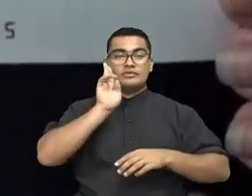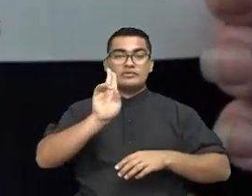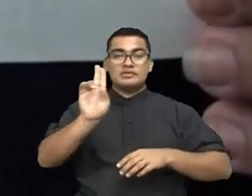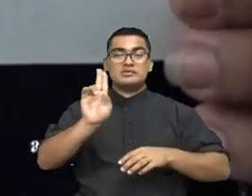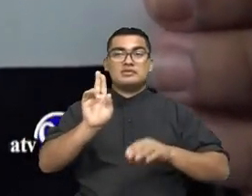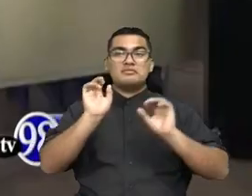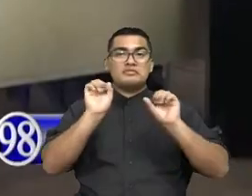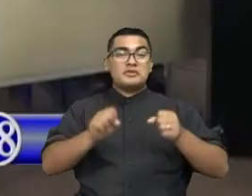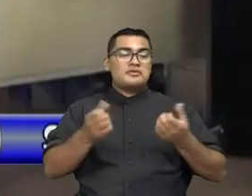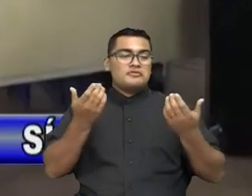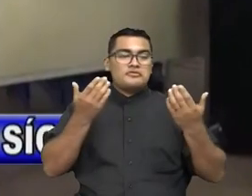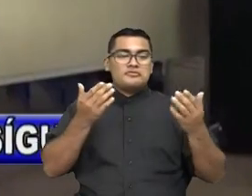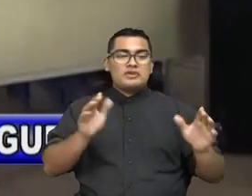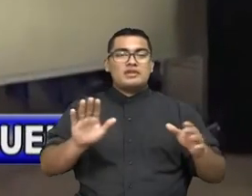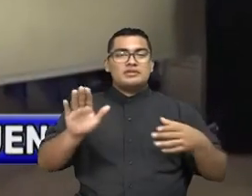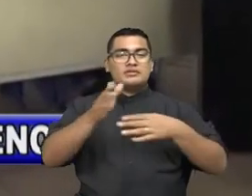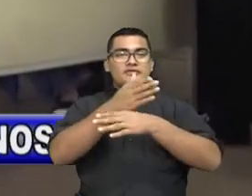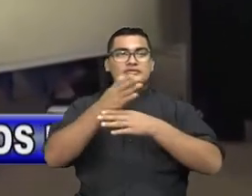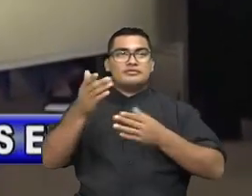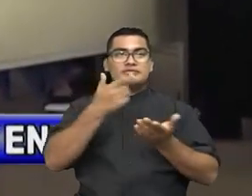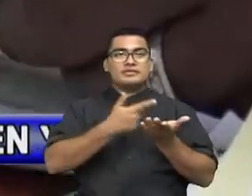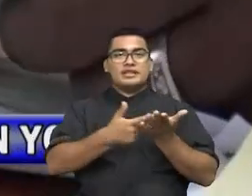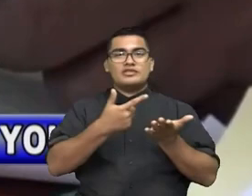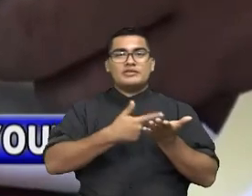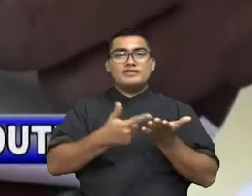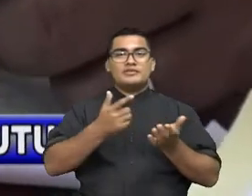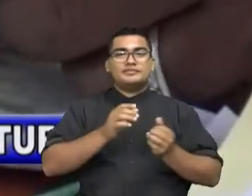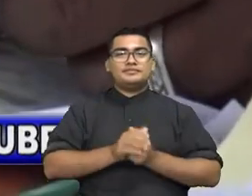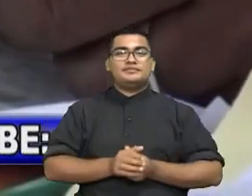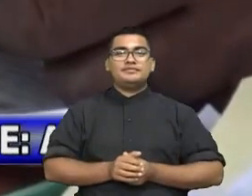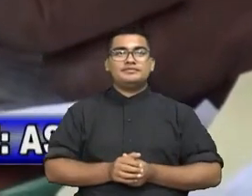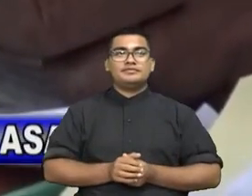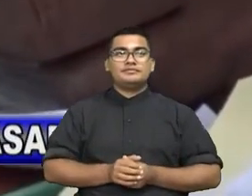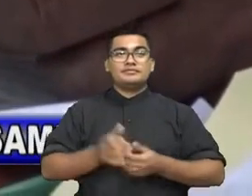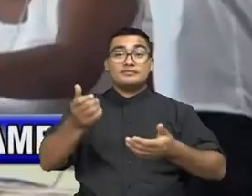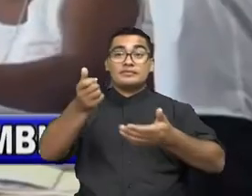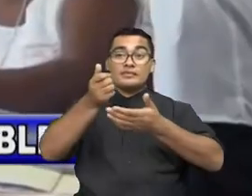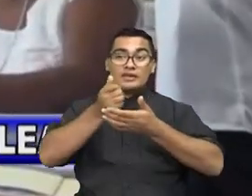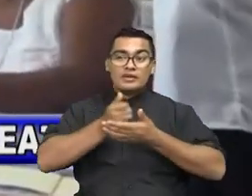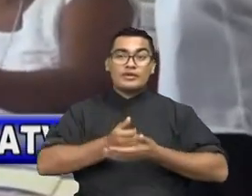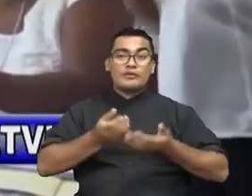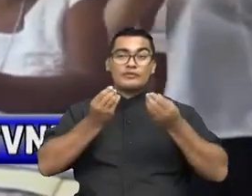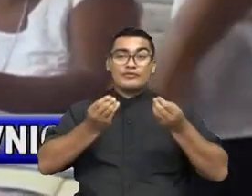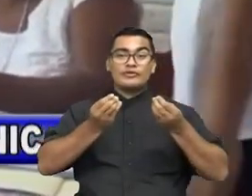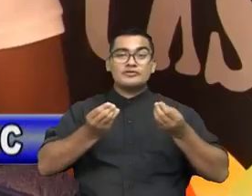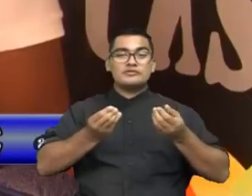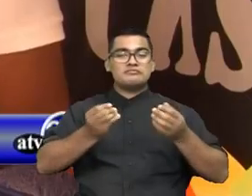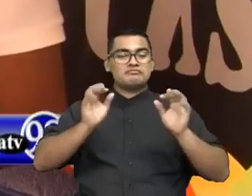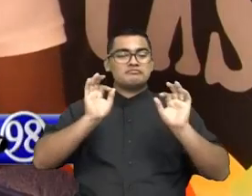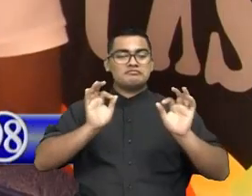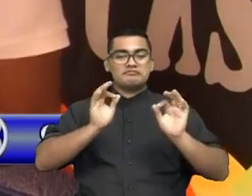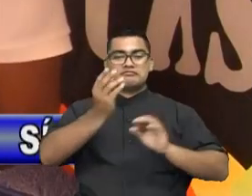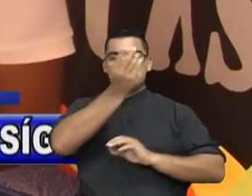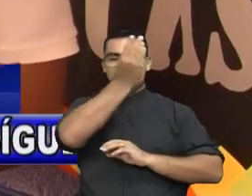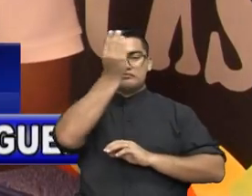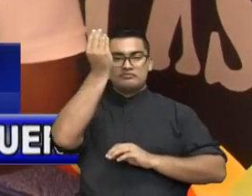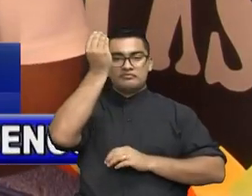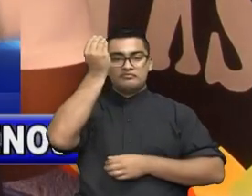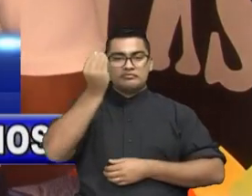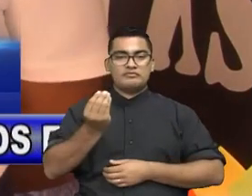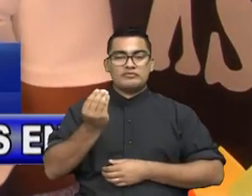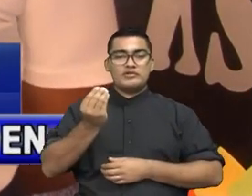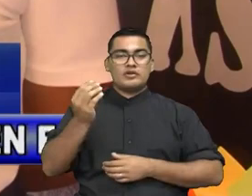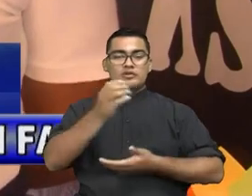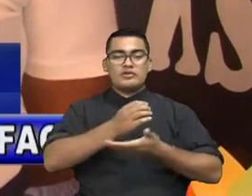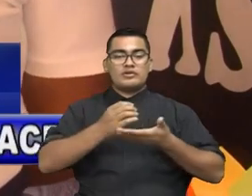de cualquier tipo de gasto que tenga, ¿verdad? Ya que nos ayudará mucho para poder salir adelante como bachilleres del Colegio